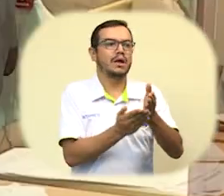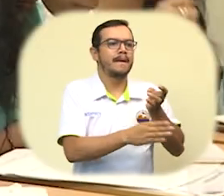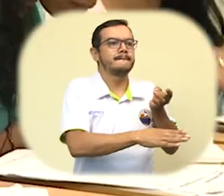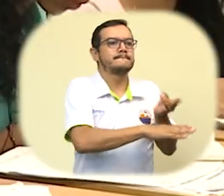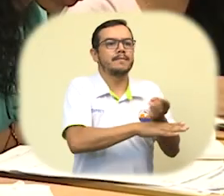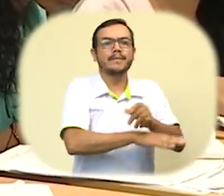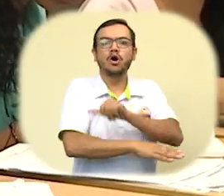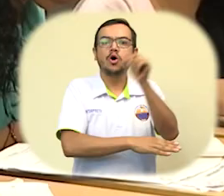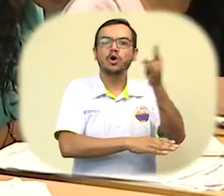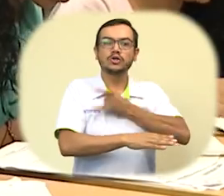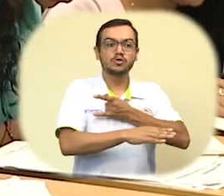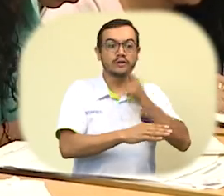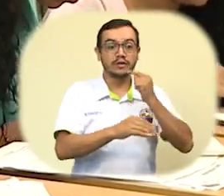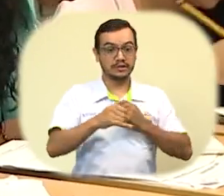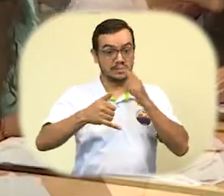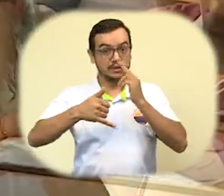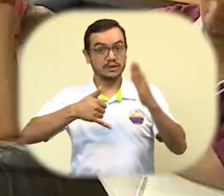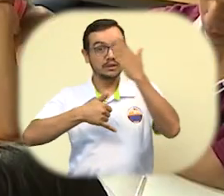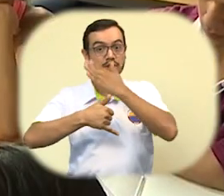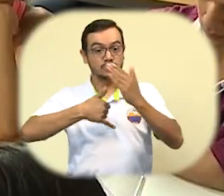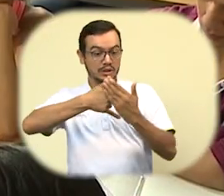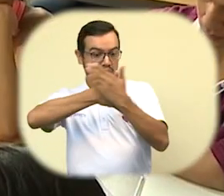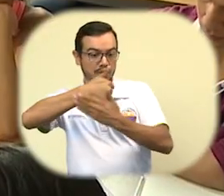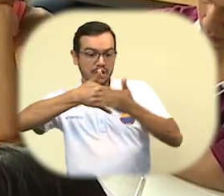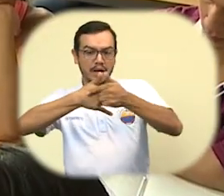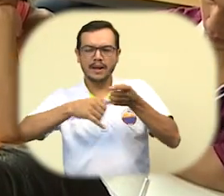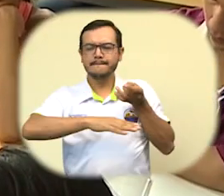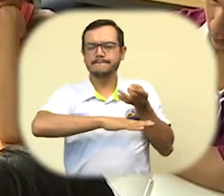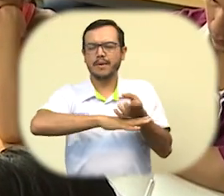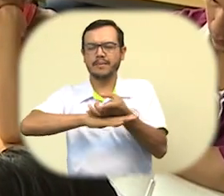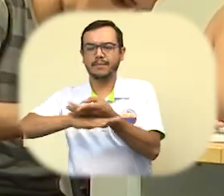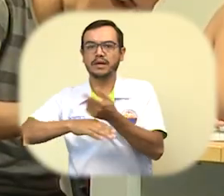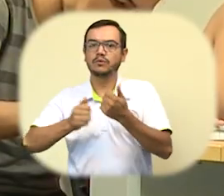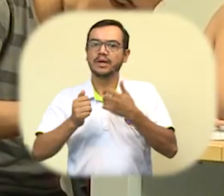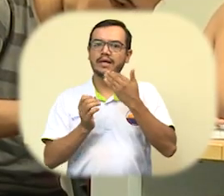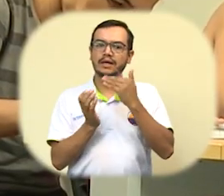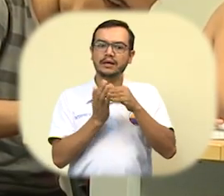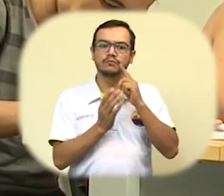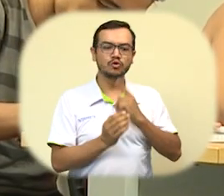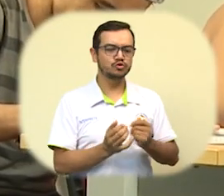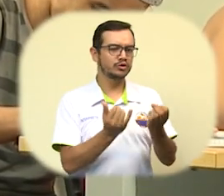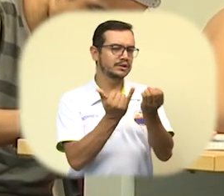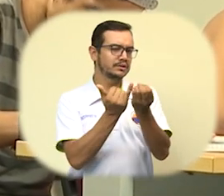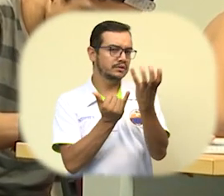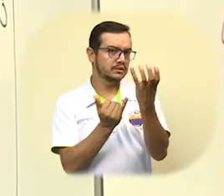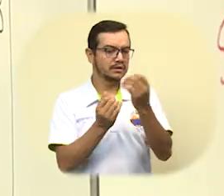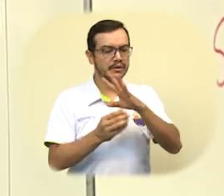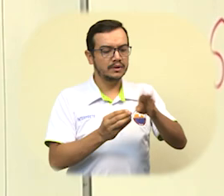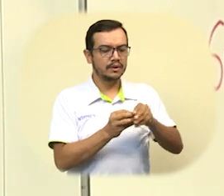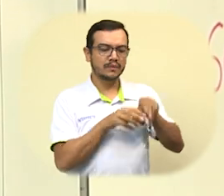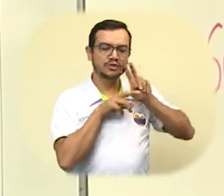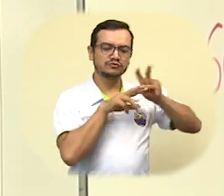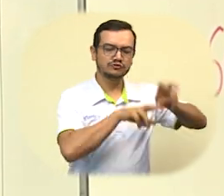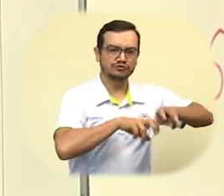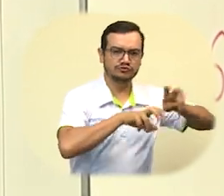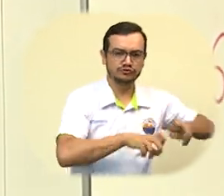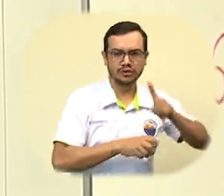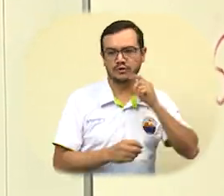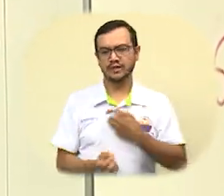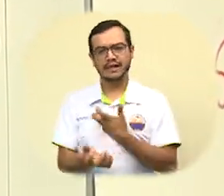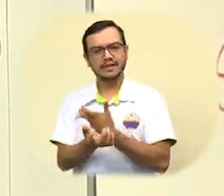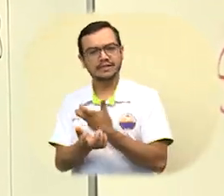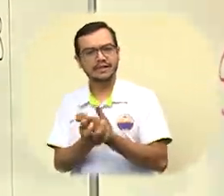tiene cualquier universidad pública de Colombia, innovando en áreas como educación campesina y rural, etnoeducación, las